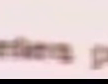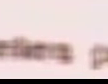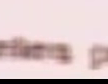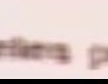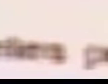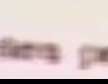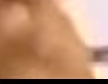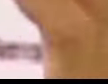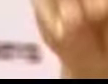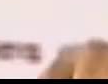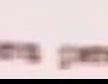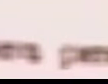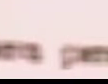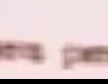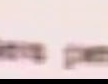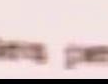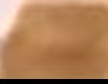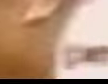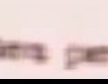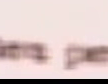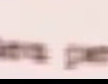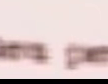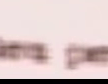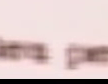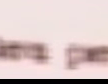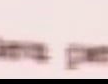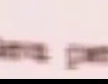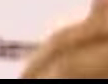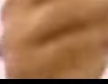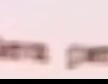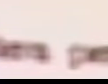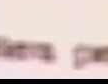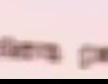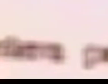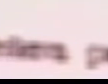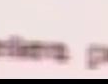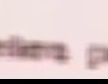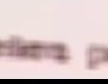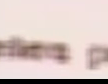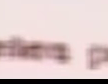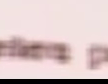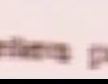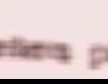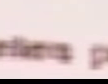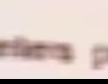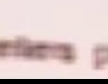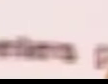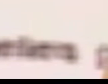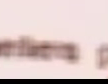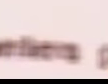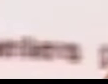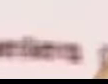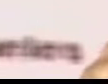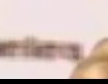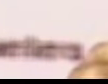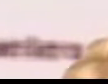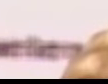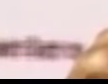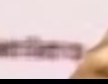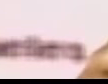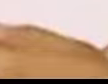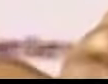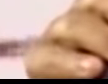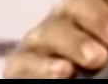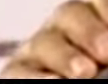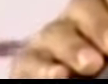diferencia la paga el Estado. Ahorra el ciudadano, ahorra el Estado, ahorra la sociedad en